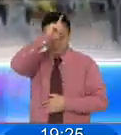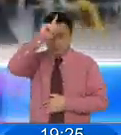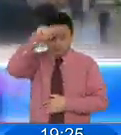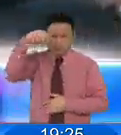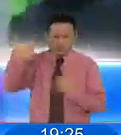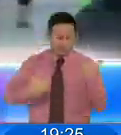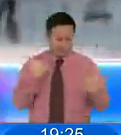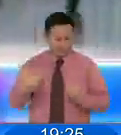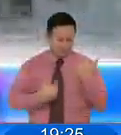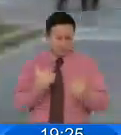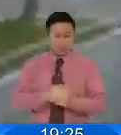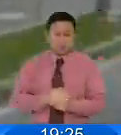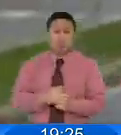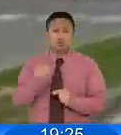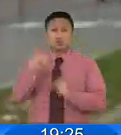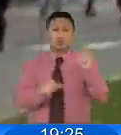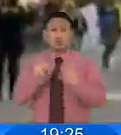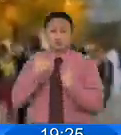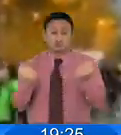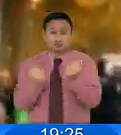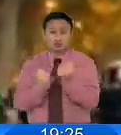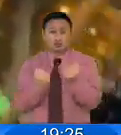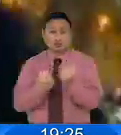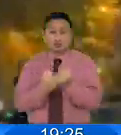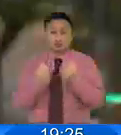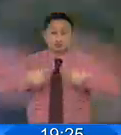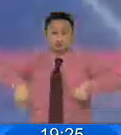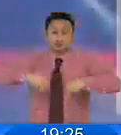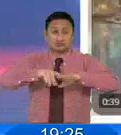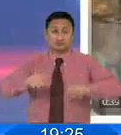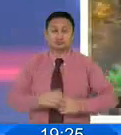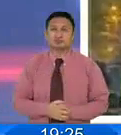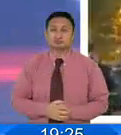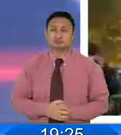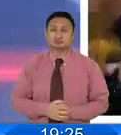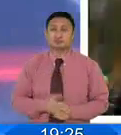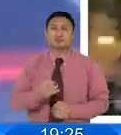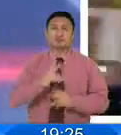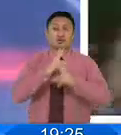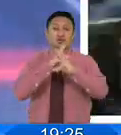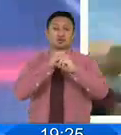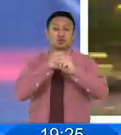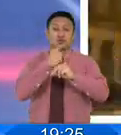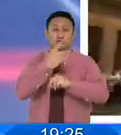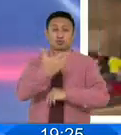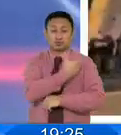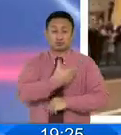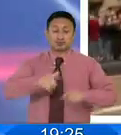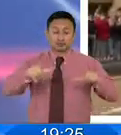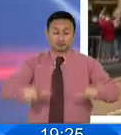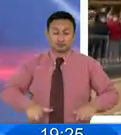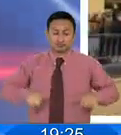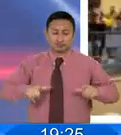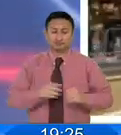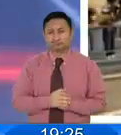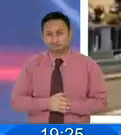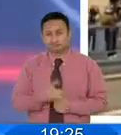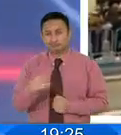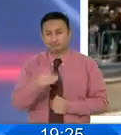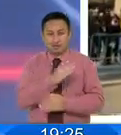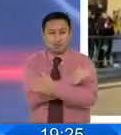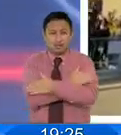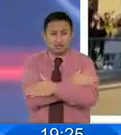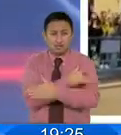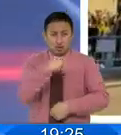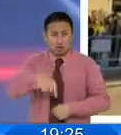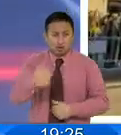de compatriotas respaldó a Carapaz en la meta. Por medio de su cuenta de Twitter, el presidente Lenín Moreno felicitó el logro conseguido por el